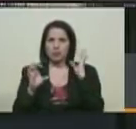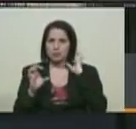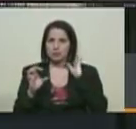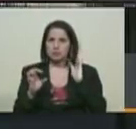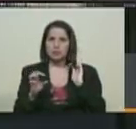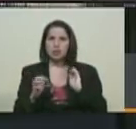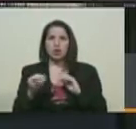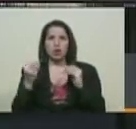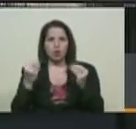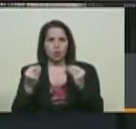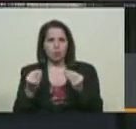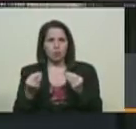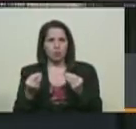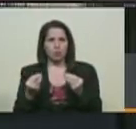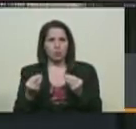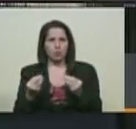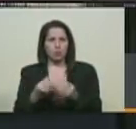empresariales,